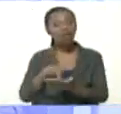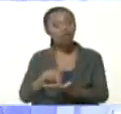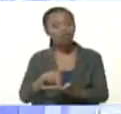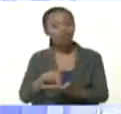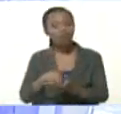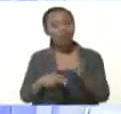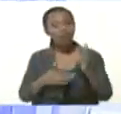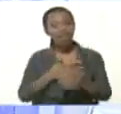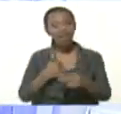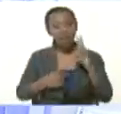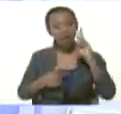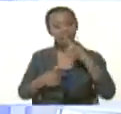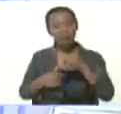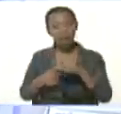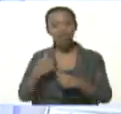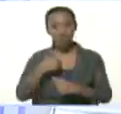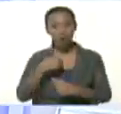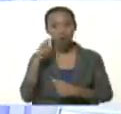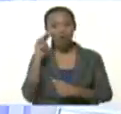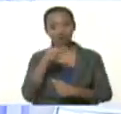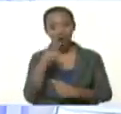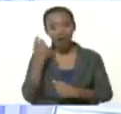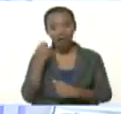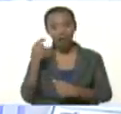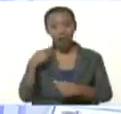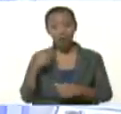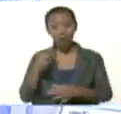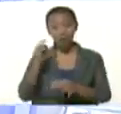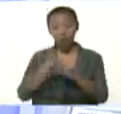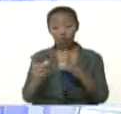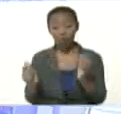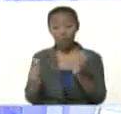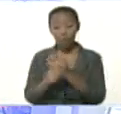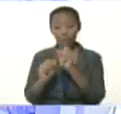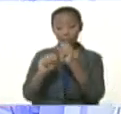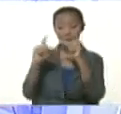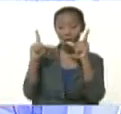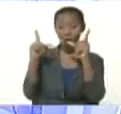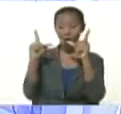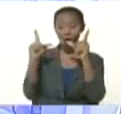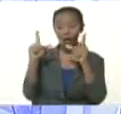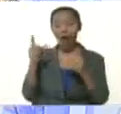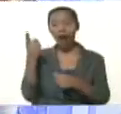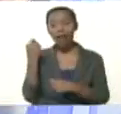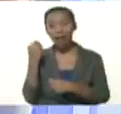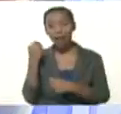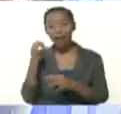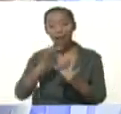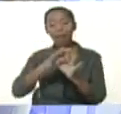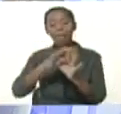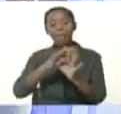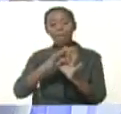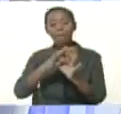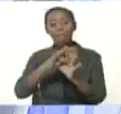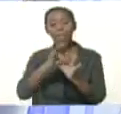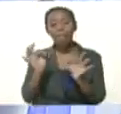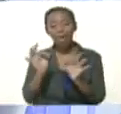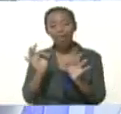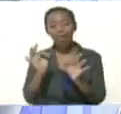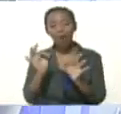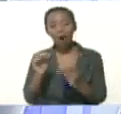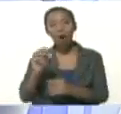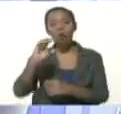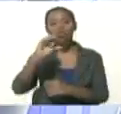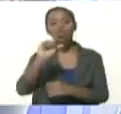vean, pero que lo vean, yo lo vi ayer lo descubrí, impresionante, Petrochoc Venezuela. Como esto